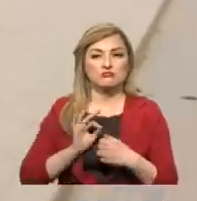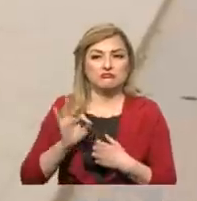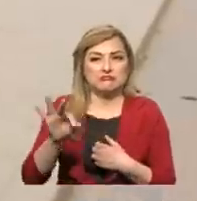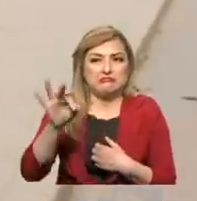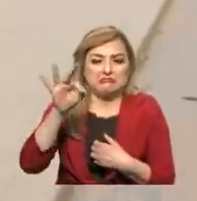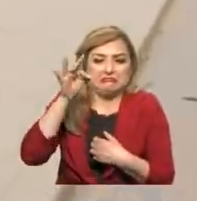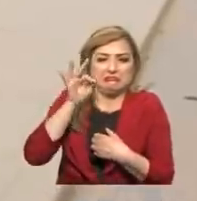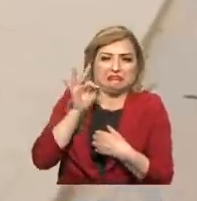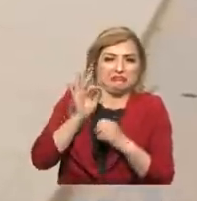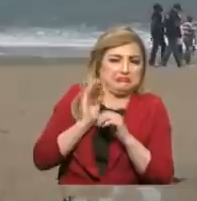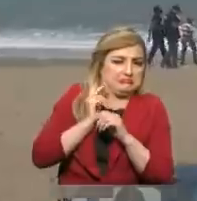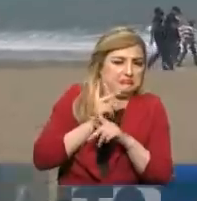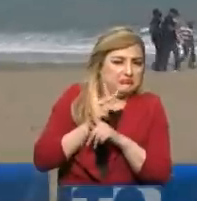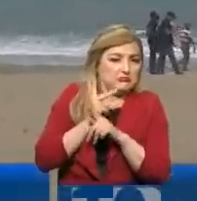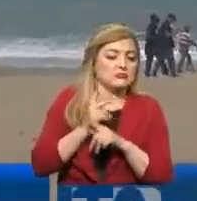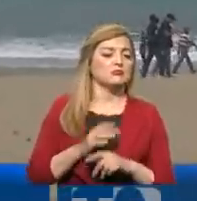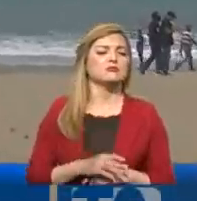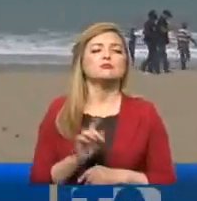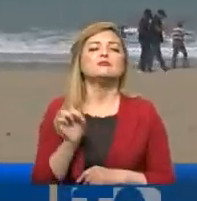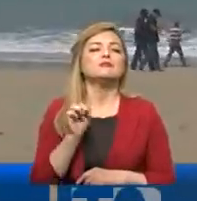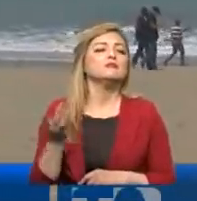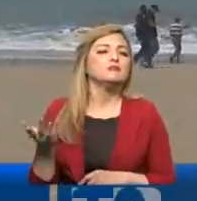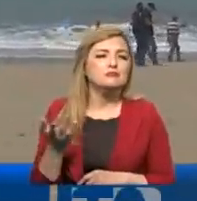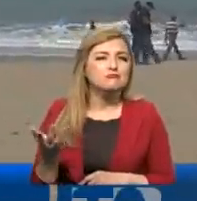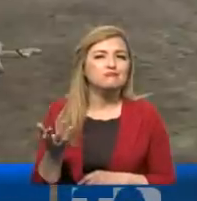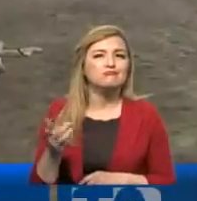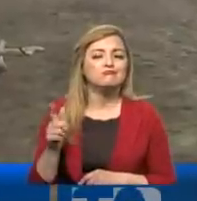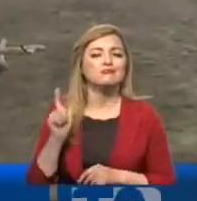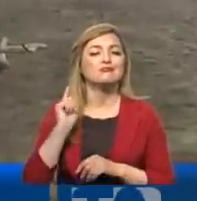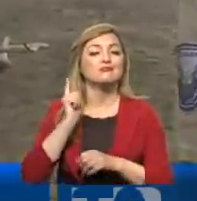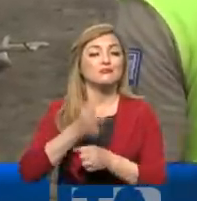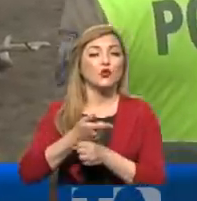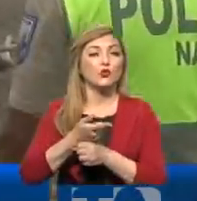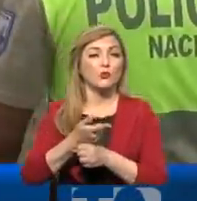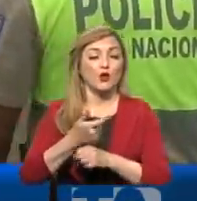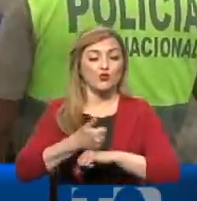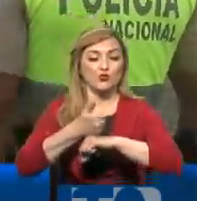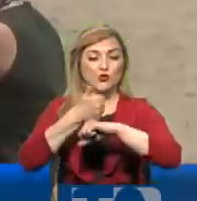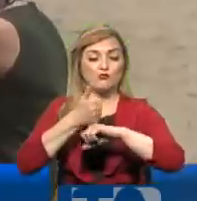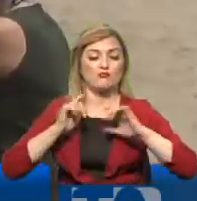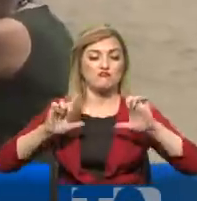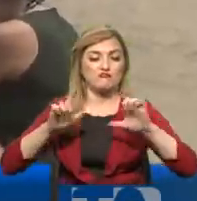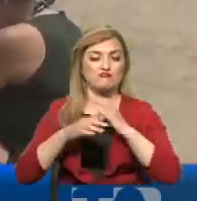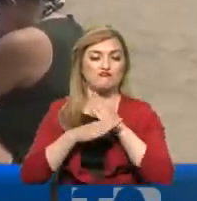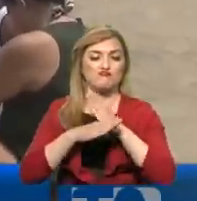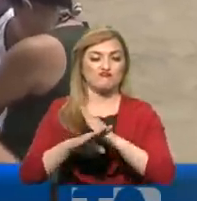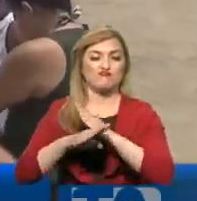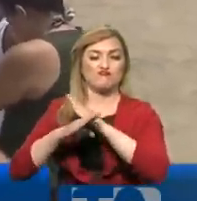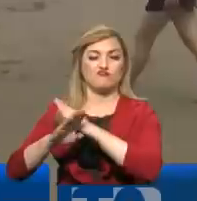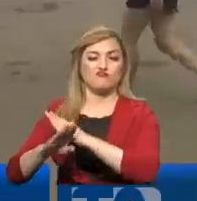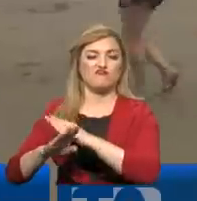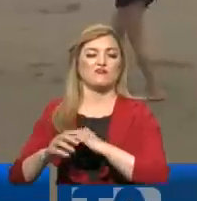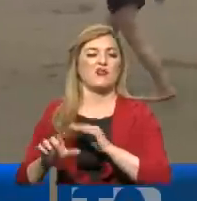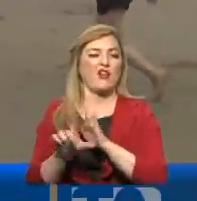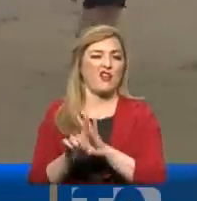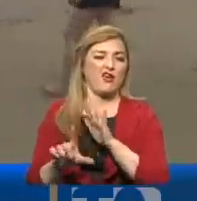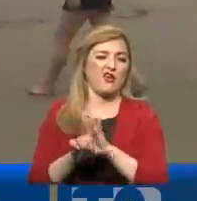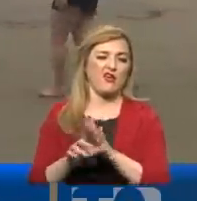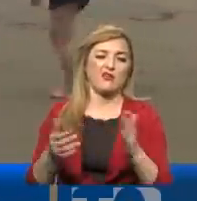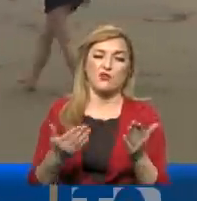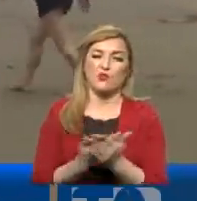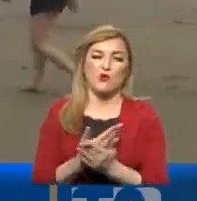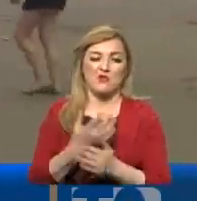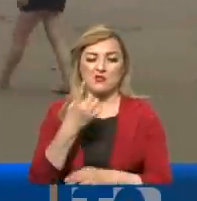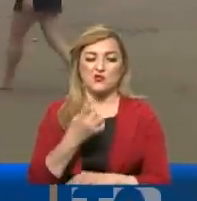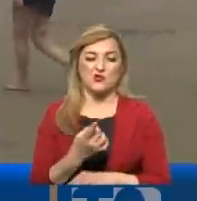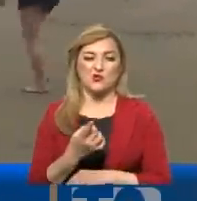evitar contagiarse con el virus, sino también a las restricciones emitidas por las autoridades, pues aseguran que estas no se toman a